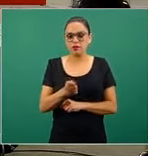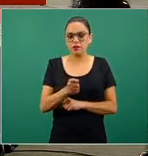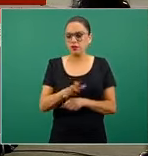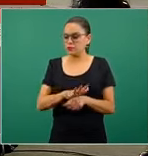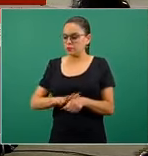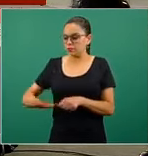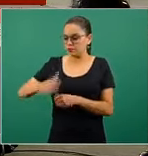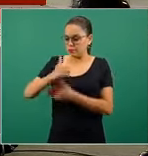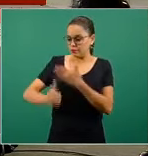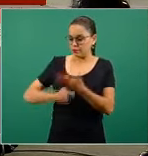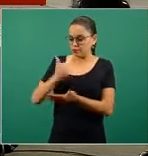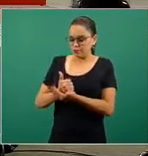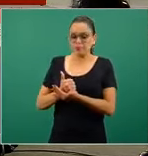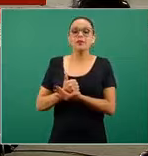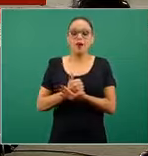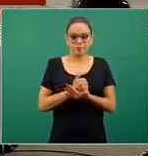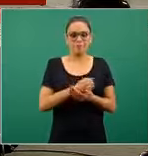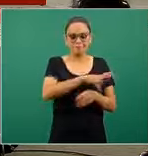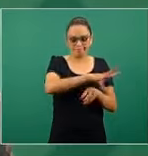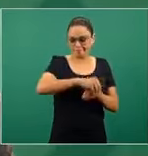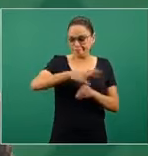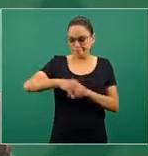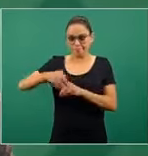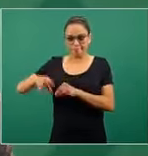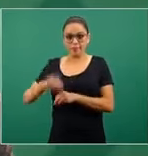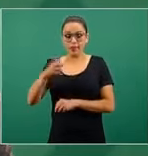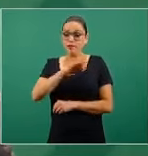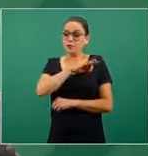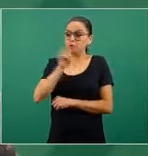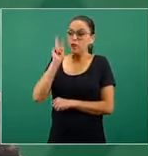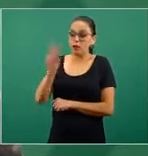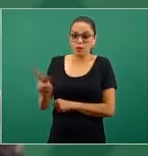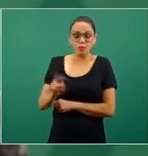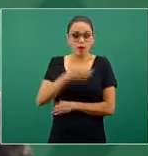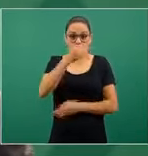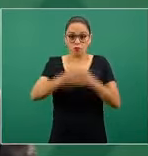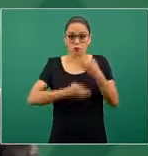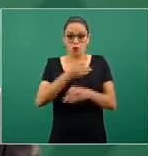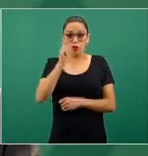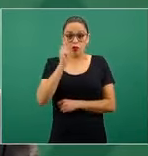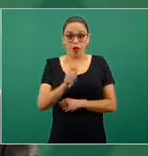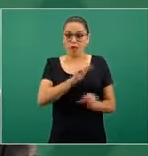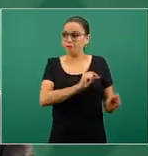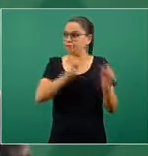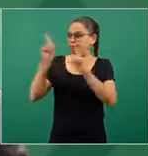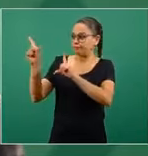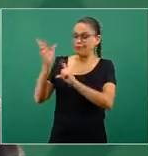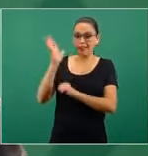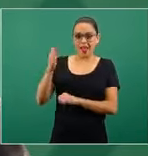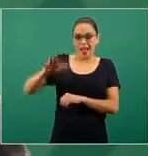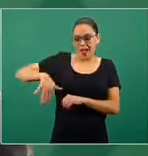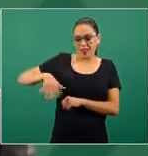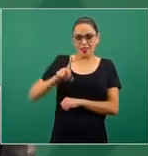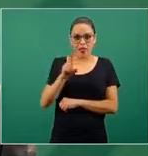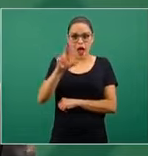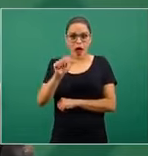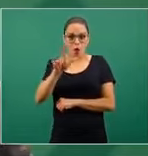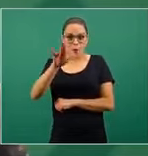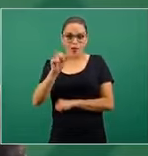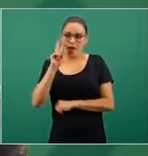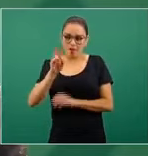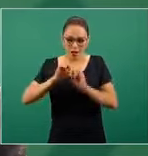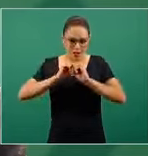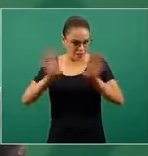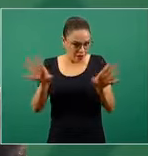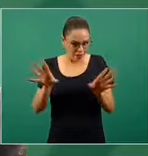urbana. Y en todos vemos este patrón que presentó ya en la diapositiva el doctor Alomía, que es muy consistente y que